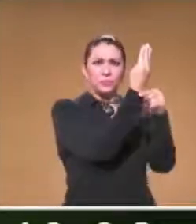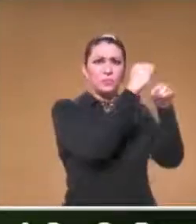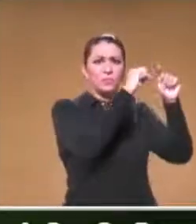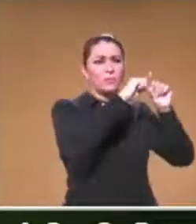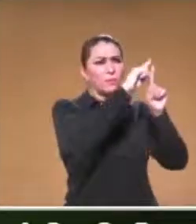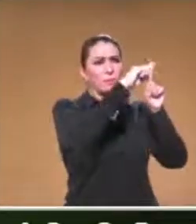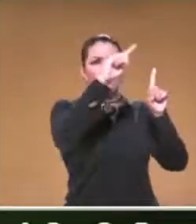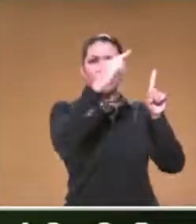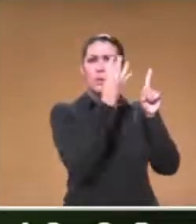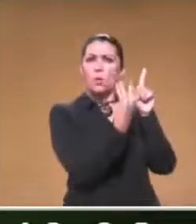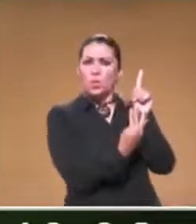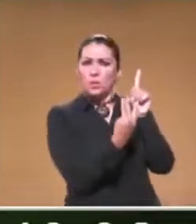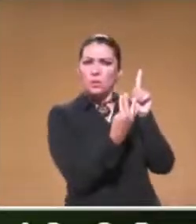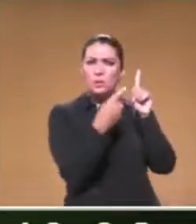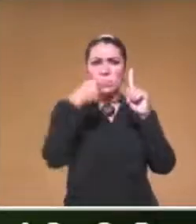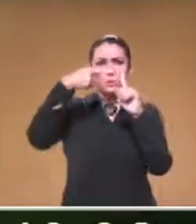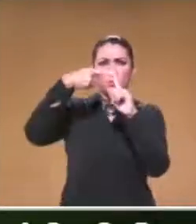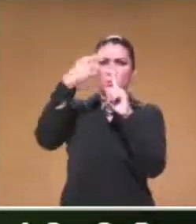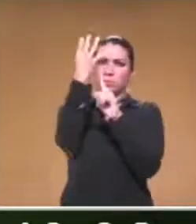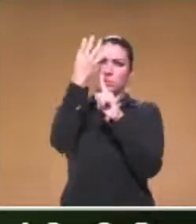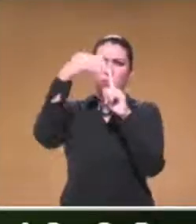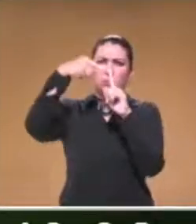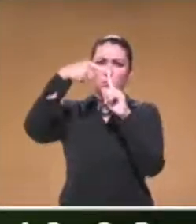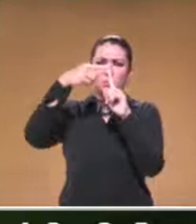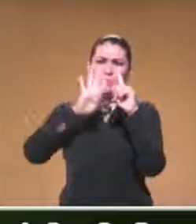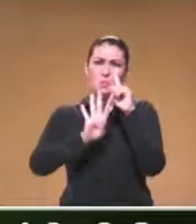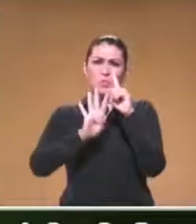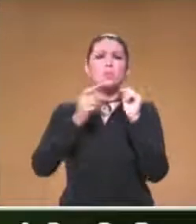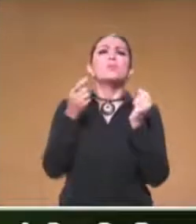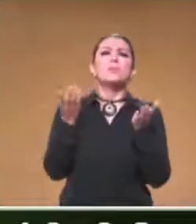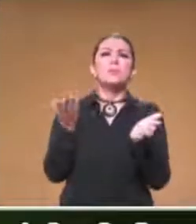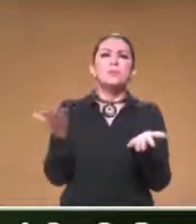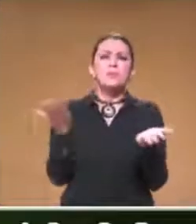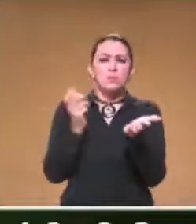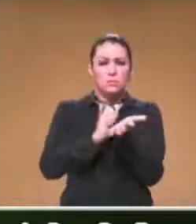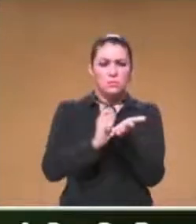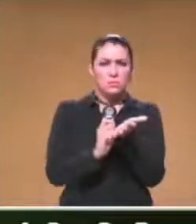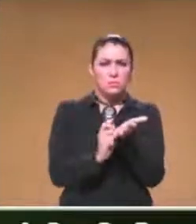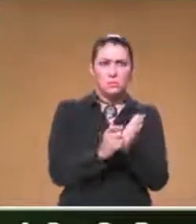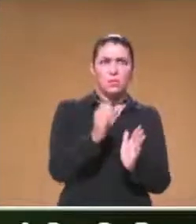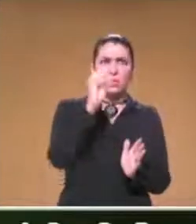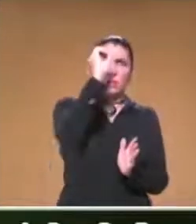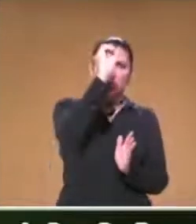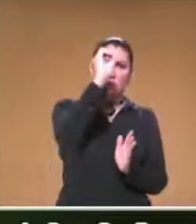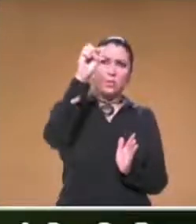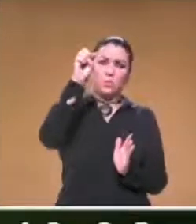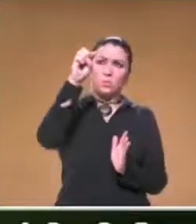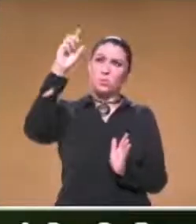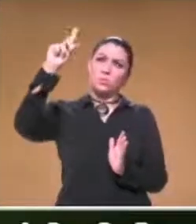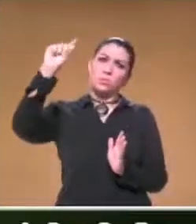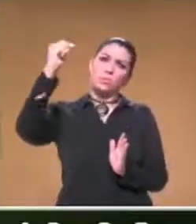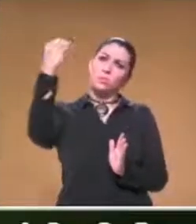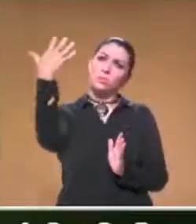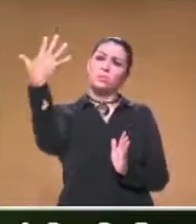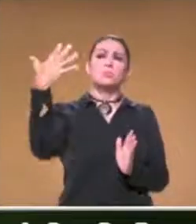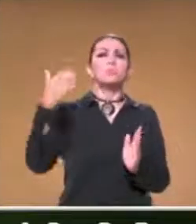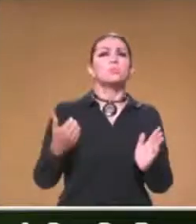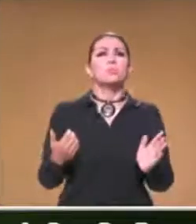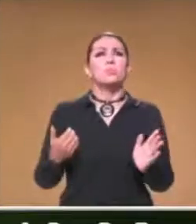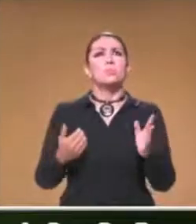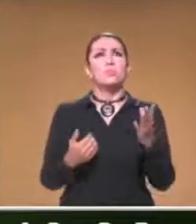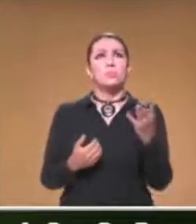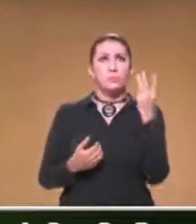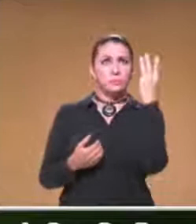y hacemos nuestra división en nuestro papel o en nuestra libreta, nos vamos a dar cuenta que nos da 0.75, es decir,